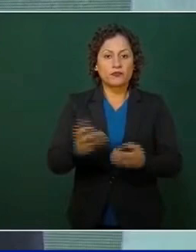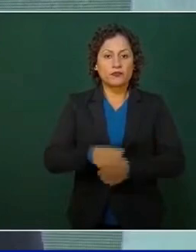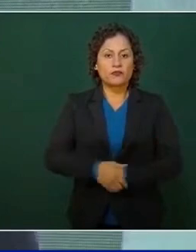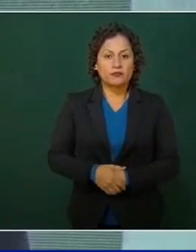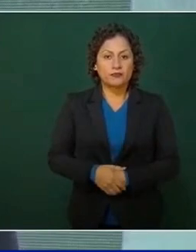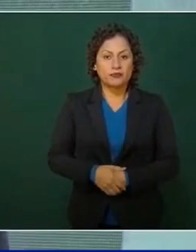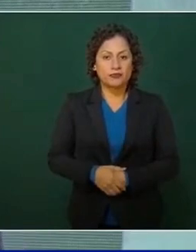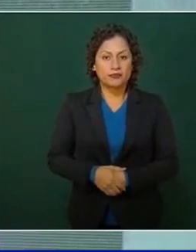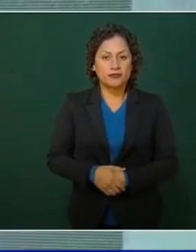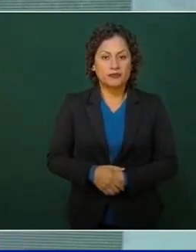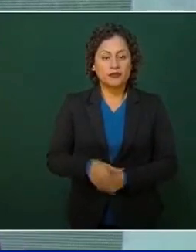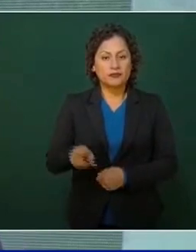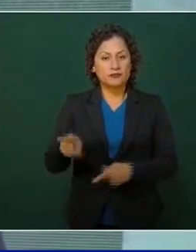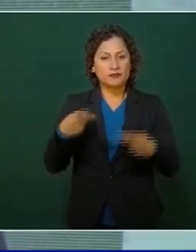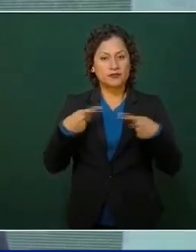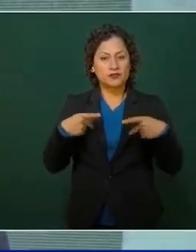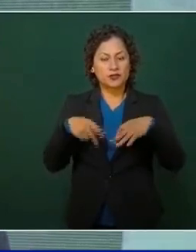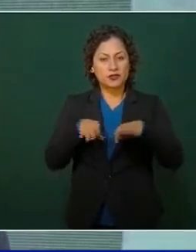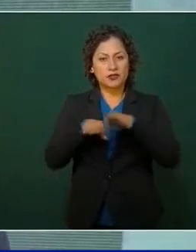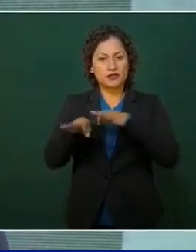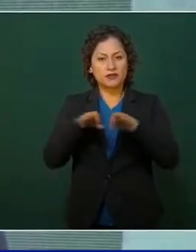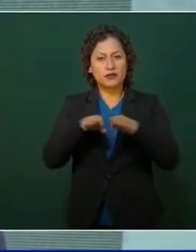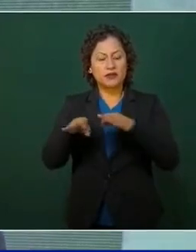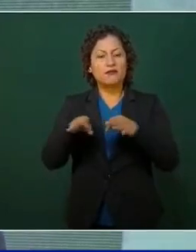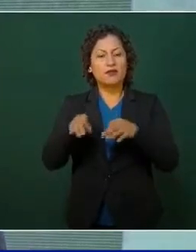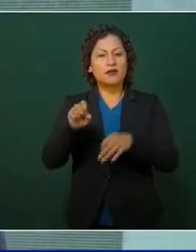Eso era lo que más les importaba.